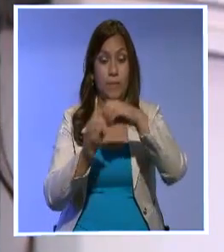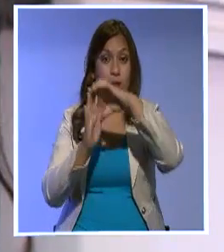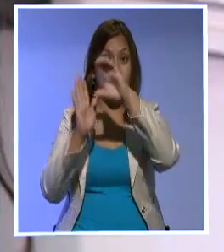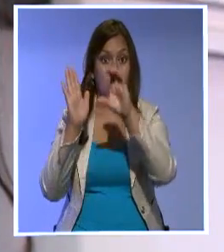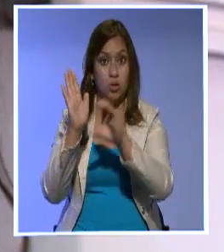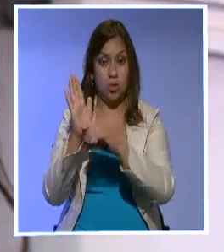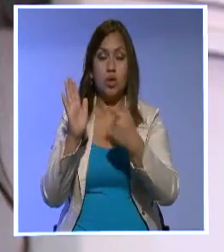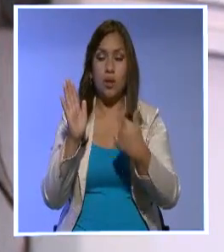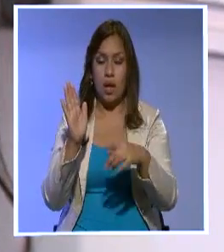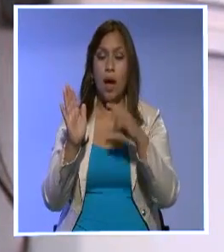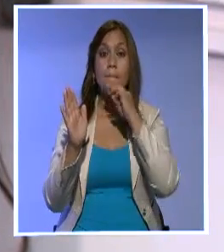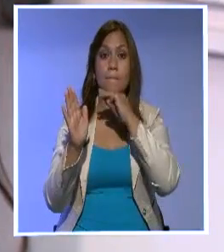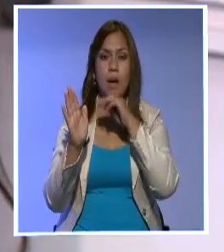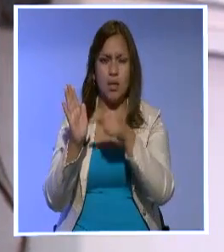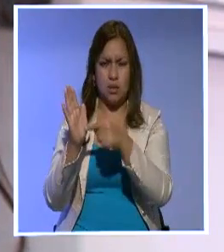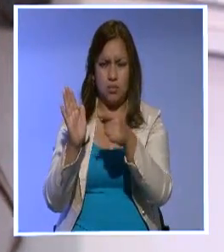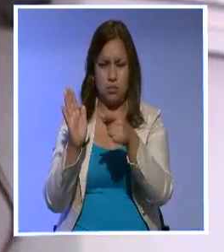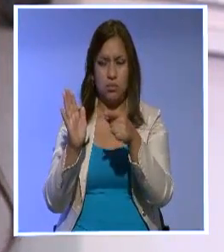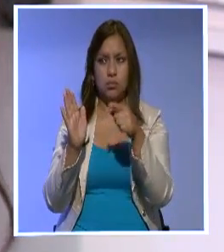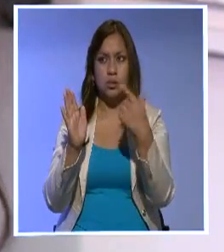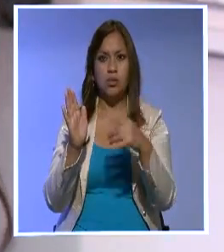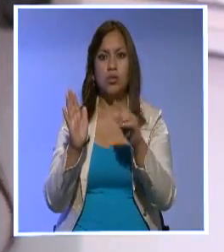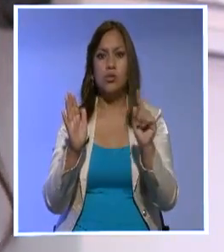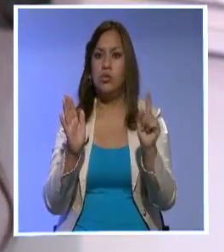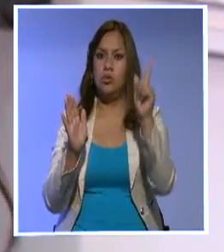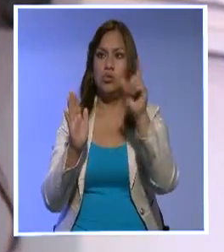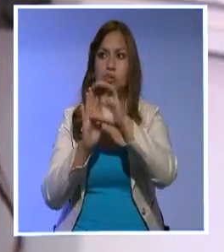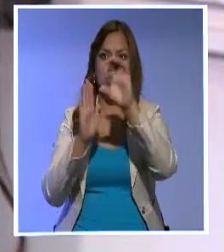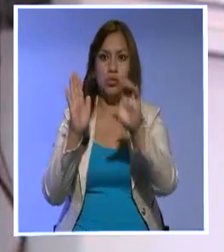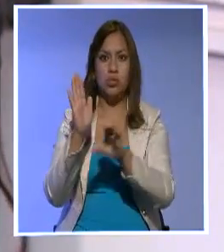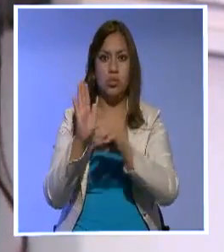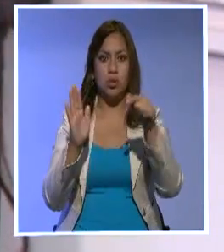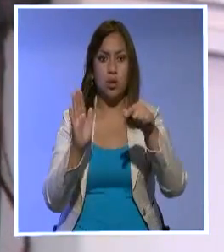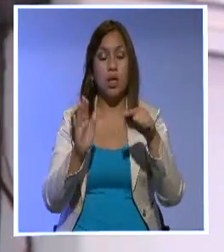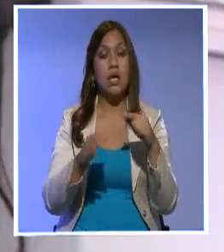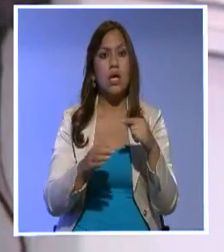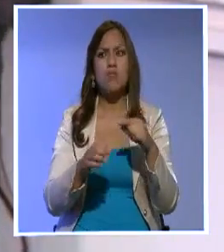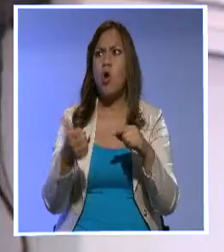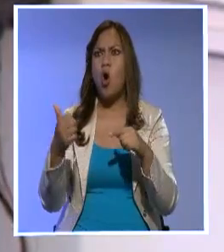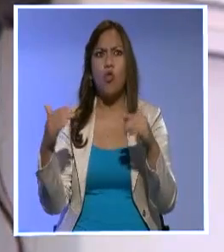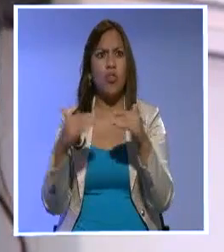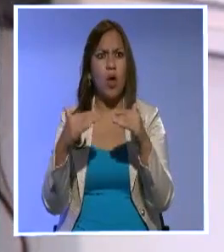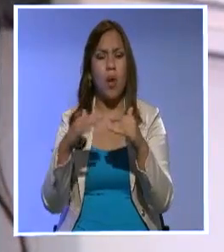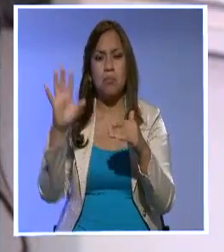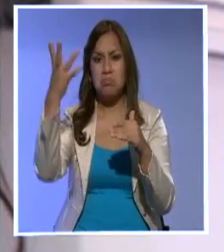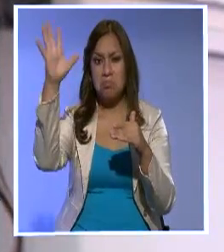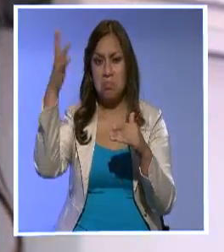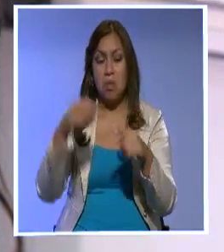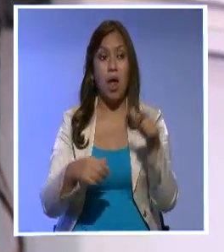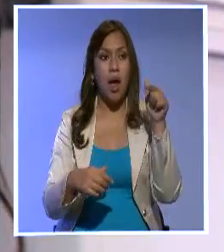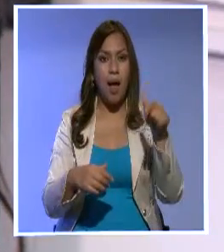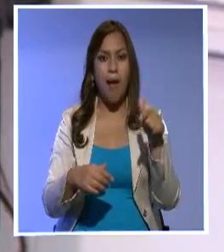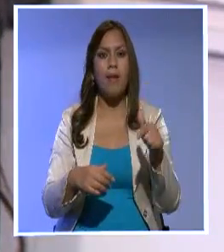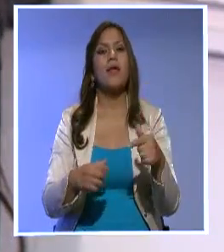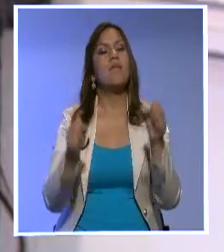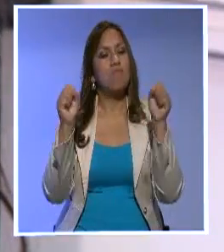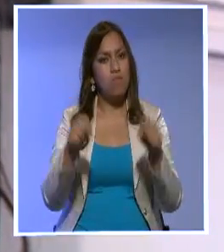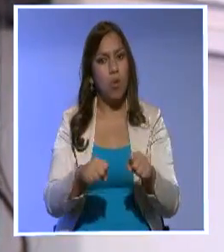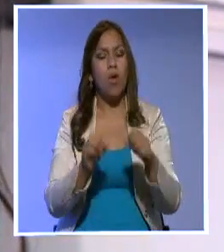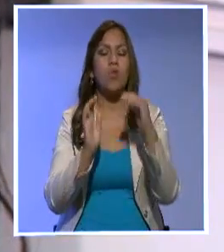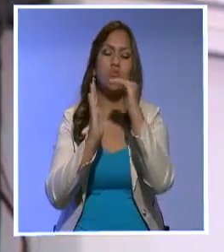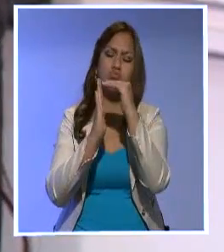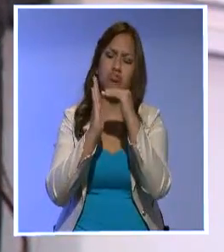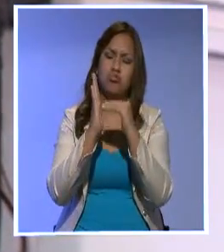de montecristi como una con la única constitución en el mundo otorgar derechos de la naturaleza puedan aterrizar sea través de una